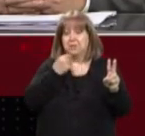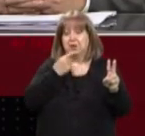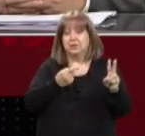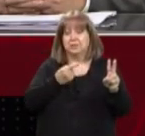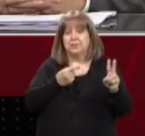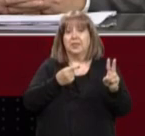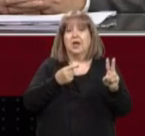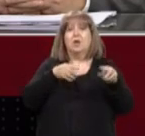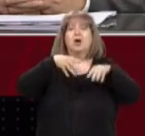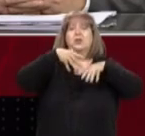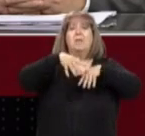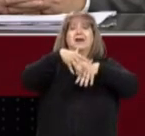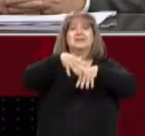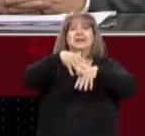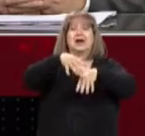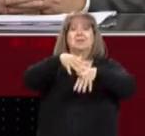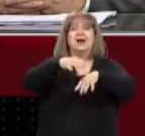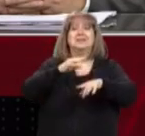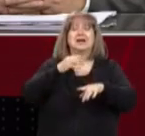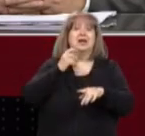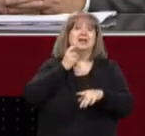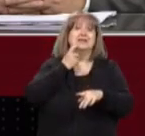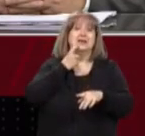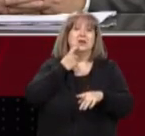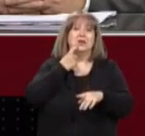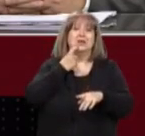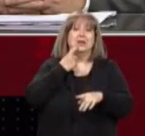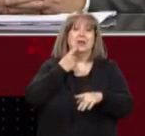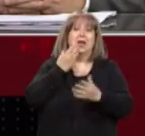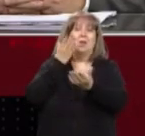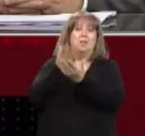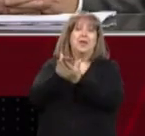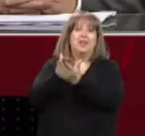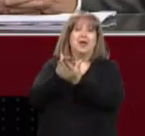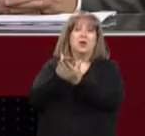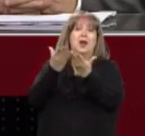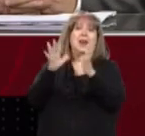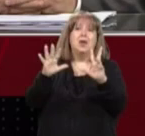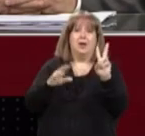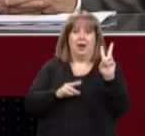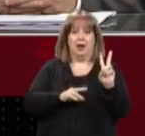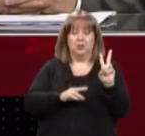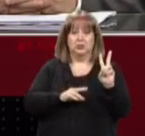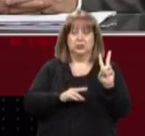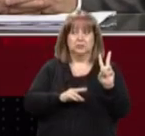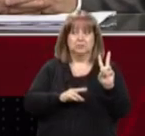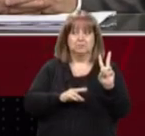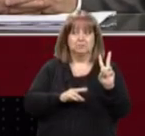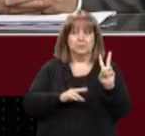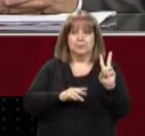cuando hicieron la marcha en San Luis, pidieron frente a la cárcel la liberación de estas asesinas. O sea,